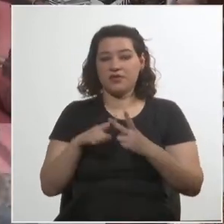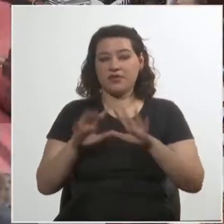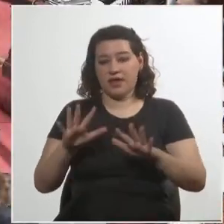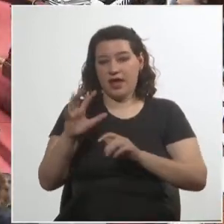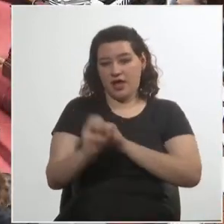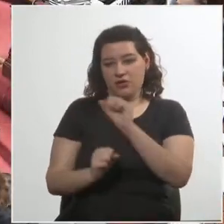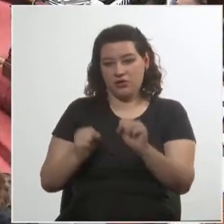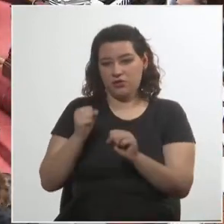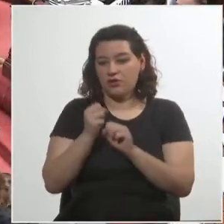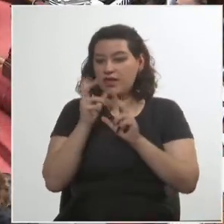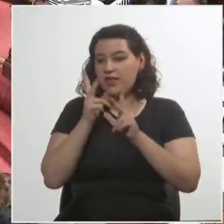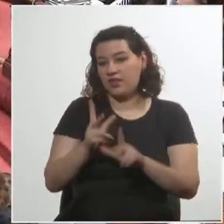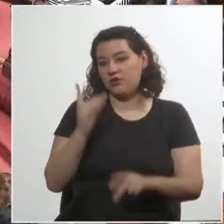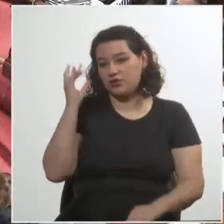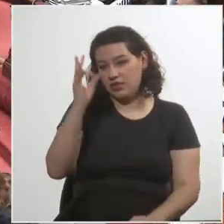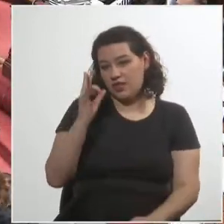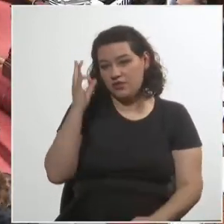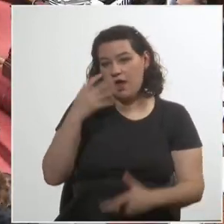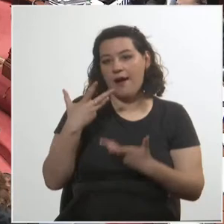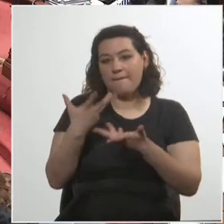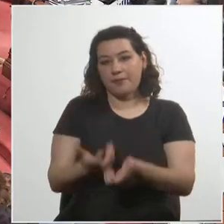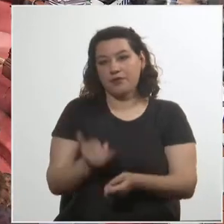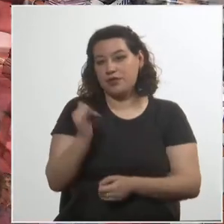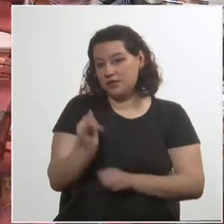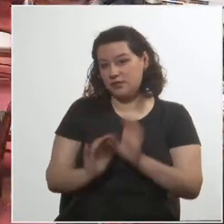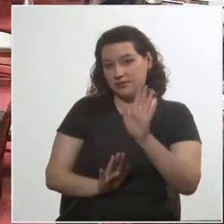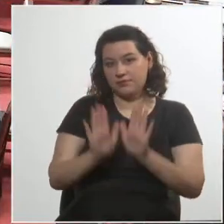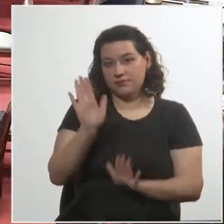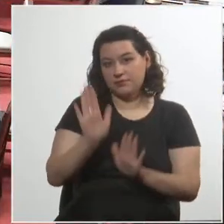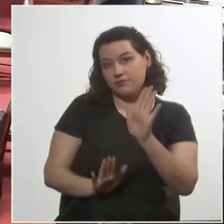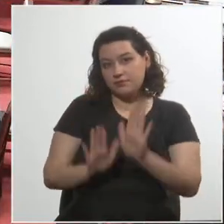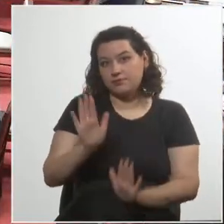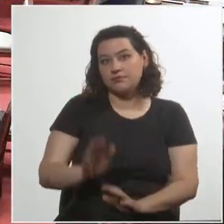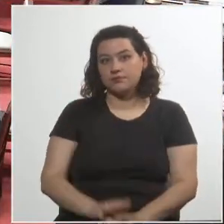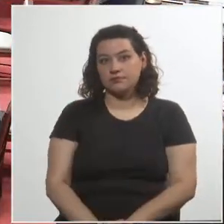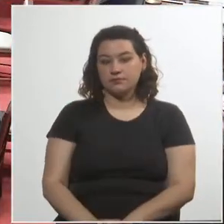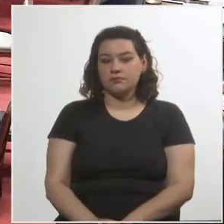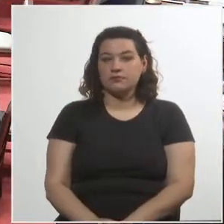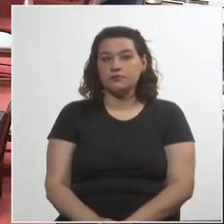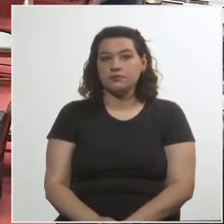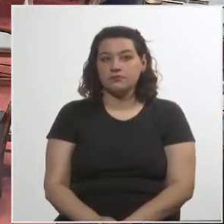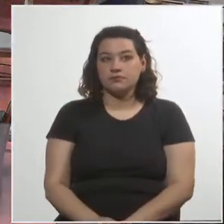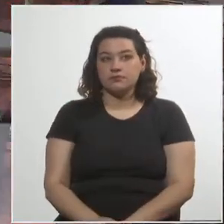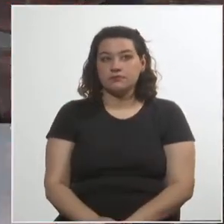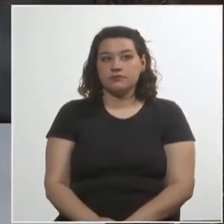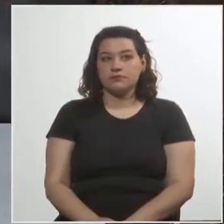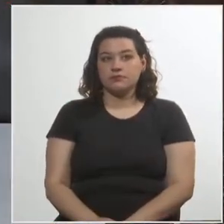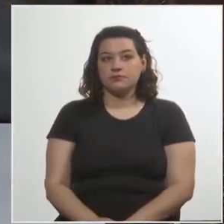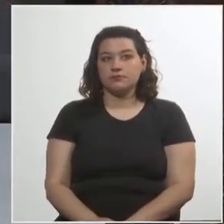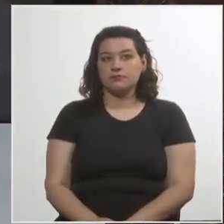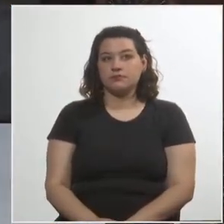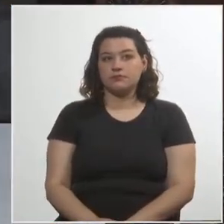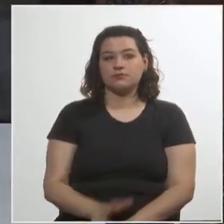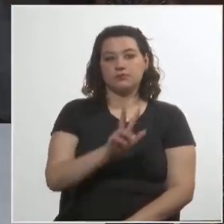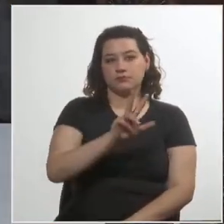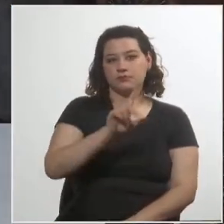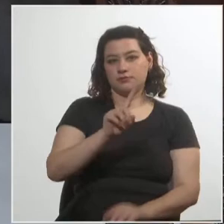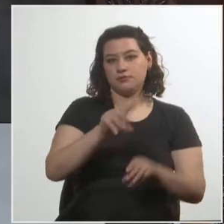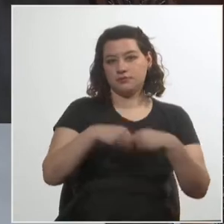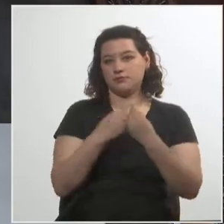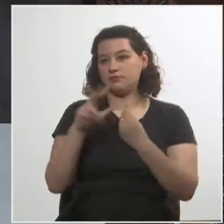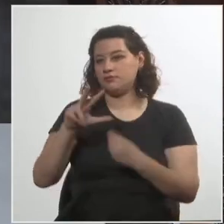años que manifestó el senador da Silva por la afirmativa sírvanse en expresar y uno en 31